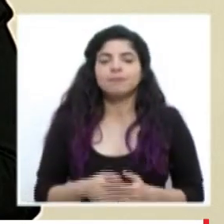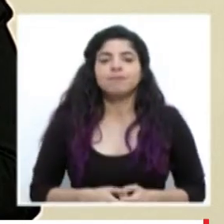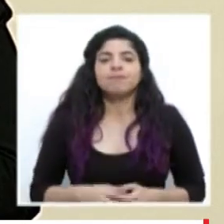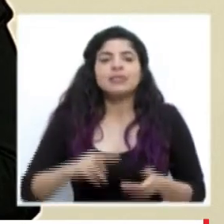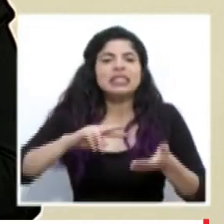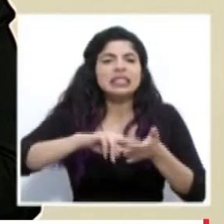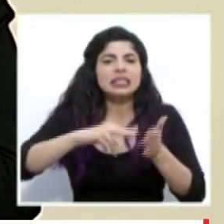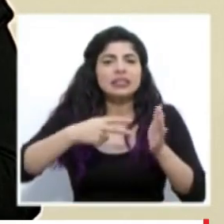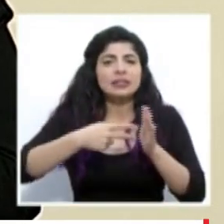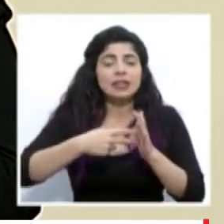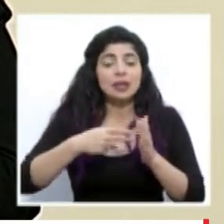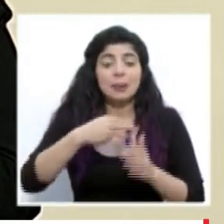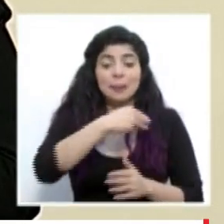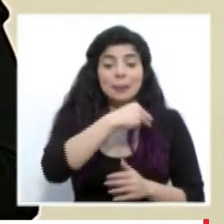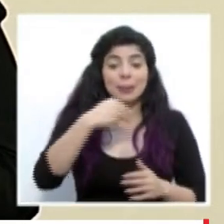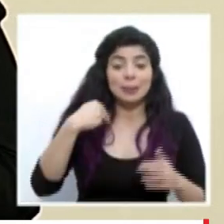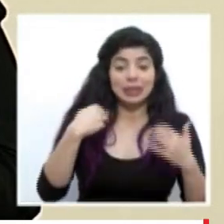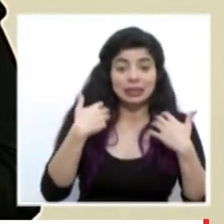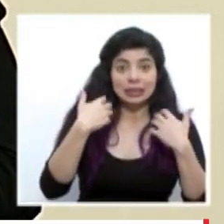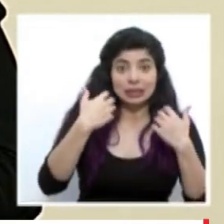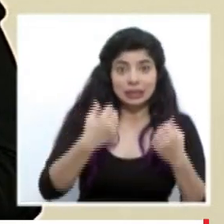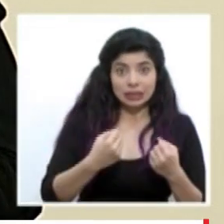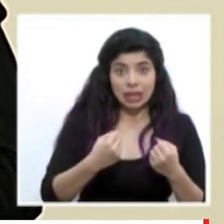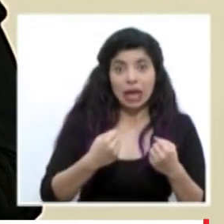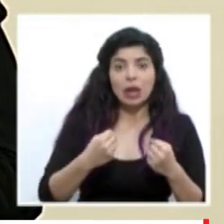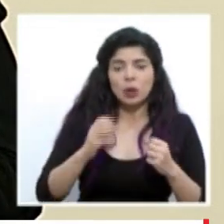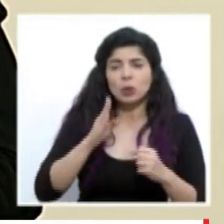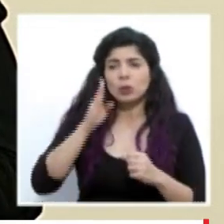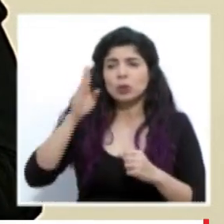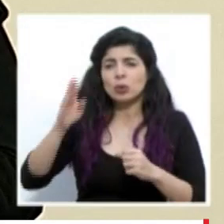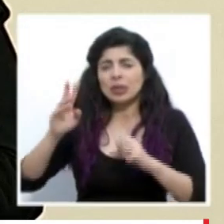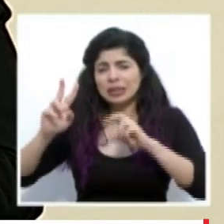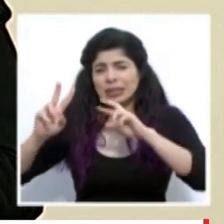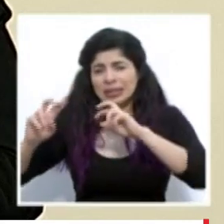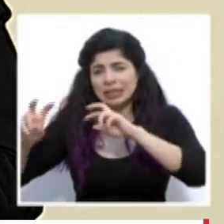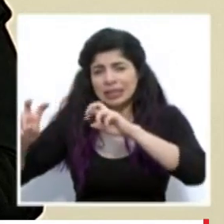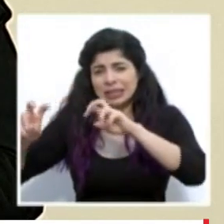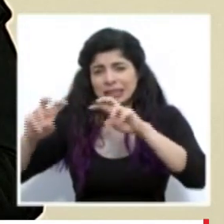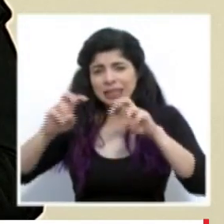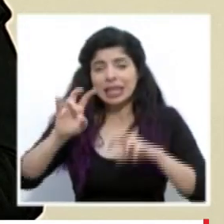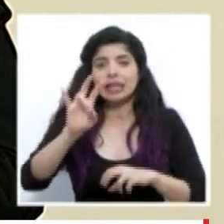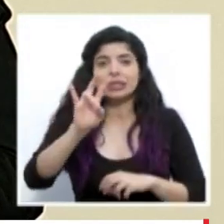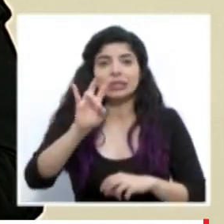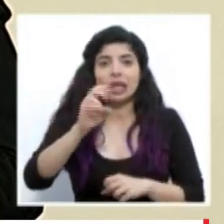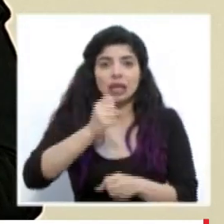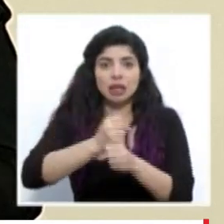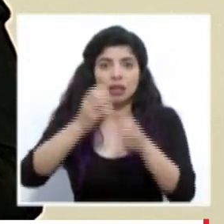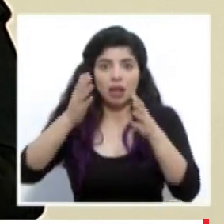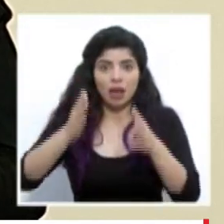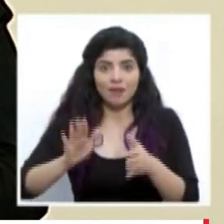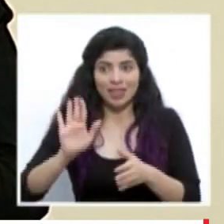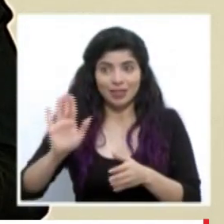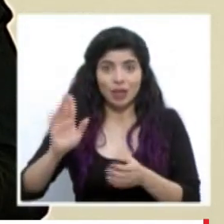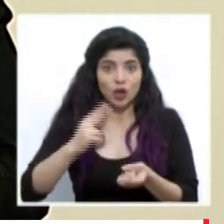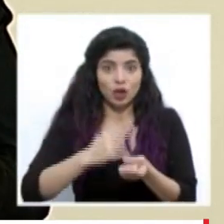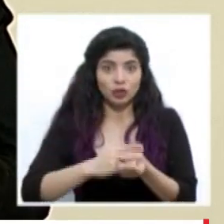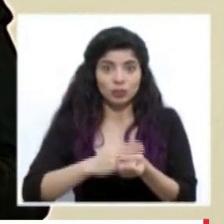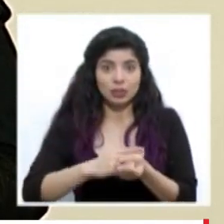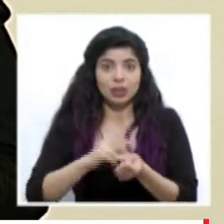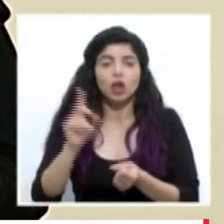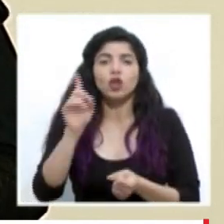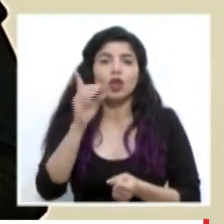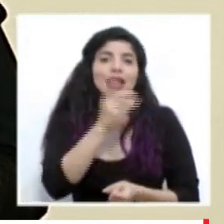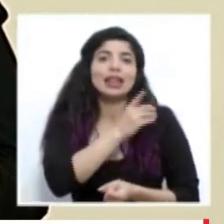Esto implicó que en conjunto con el Ministerio de Salud hicimos un barrido epidemiológico y 7 funcionarios del hospital, de la parte